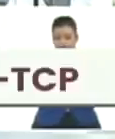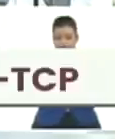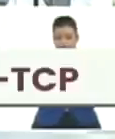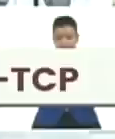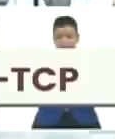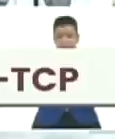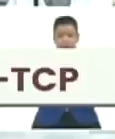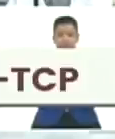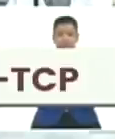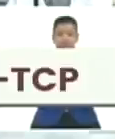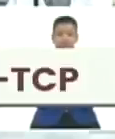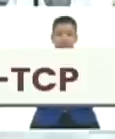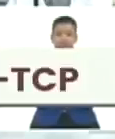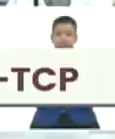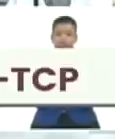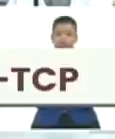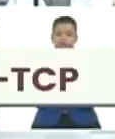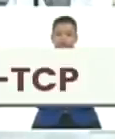Y en donde